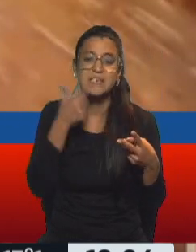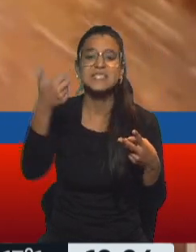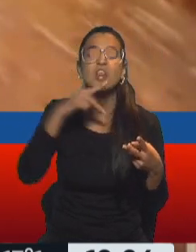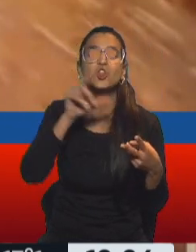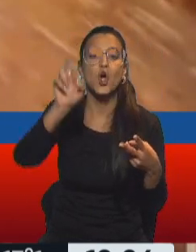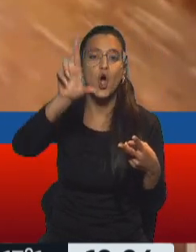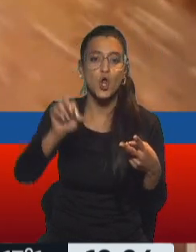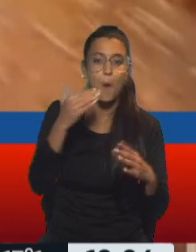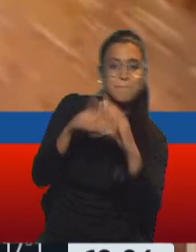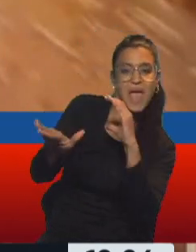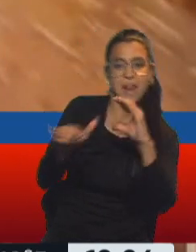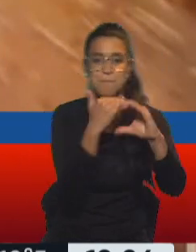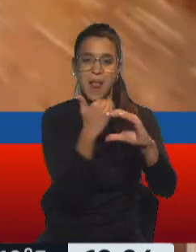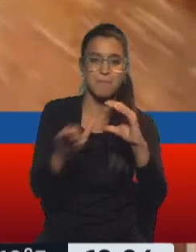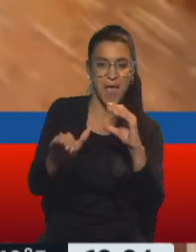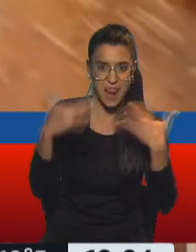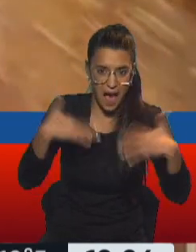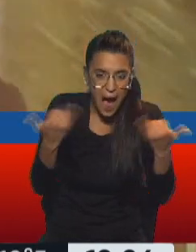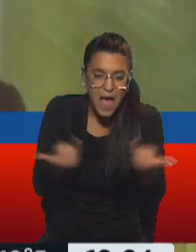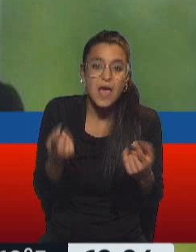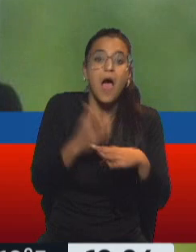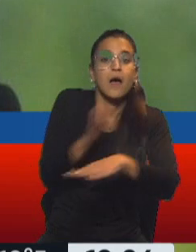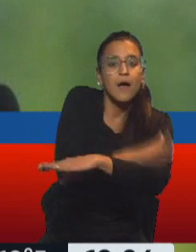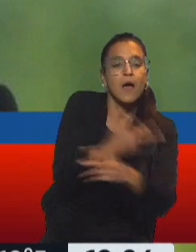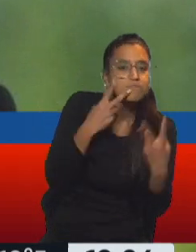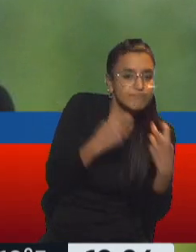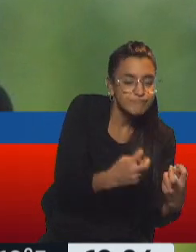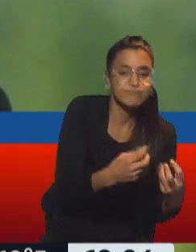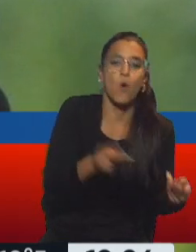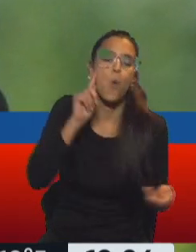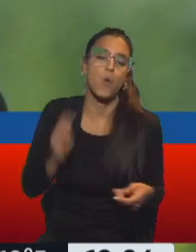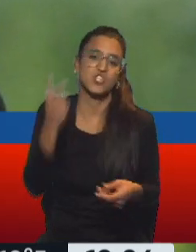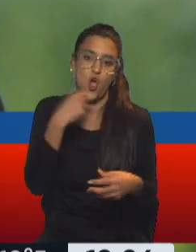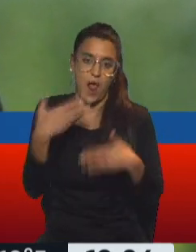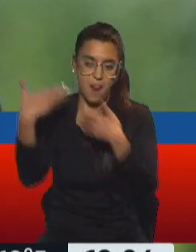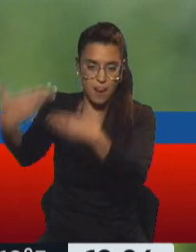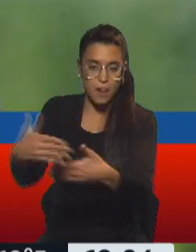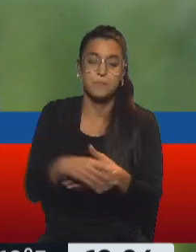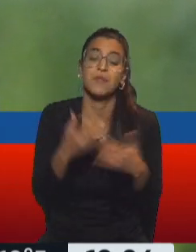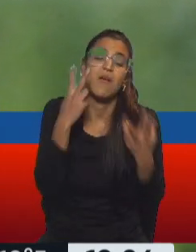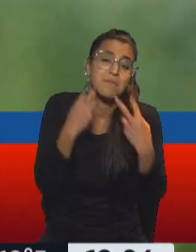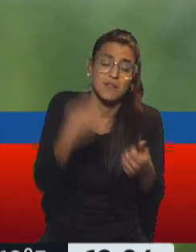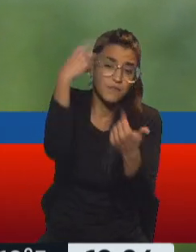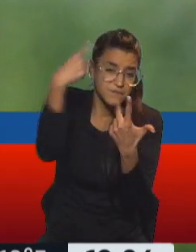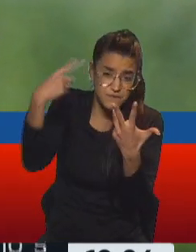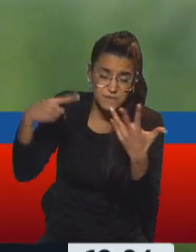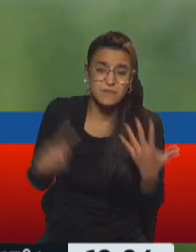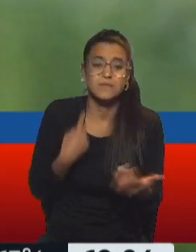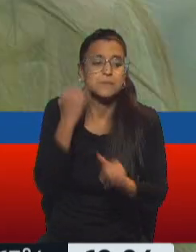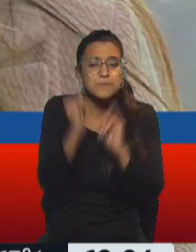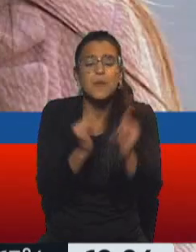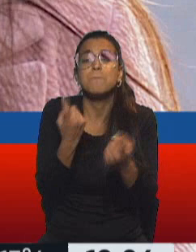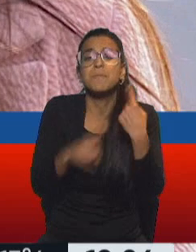Santoro, así que está en esa instancia previa a revisar y elevarse a juicio oral. Todas las causas son distintas y los hechos que se relatan también, pero sí